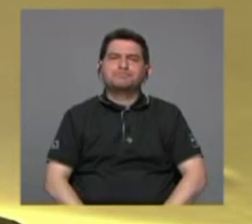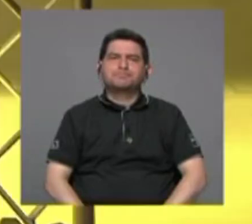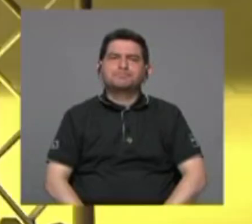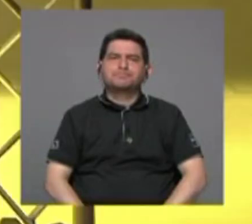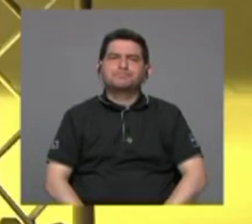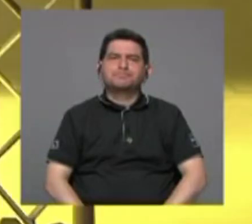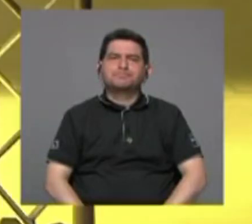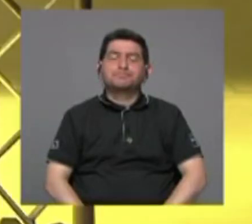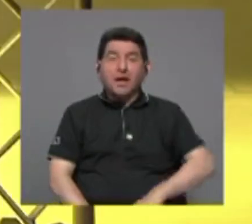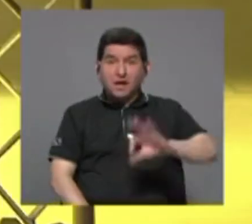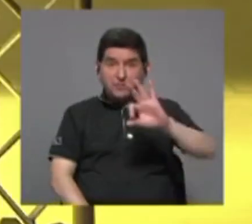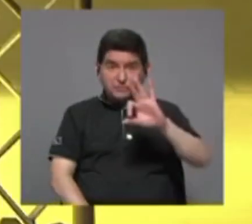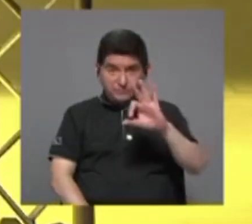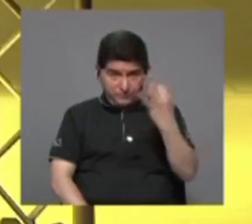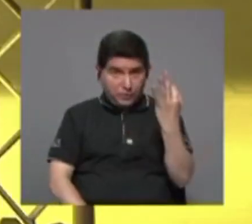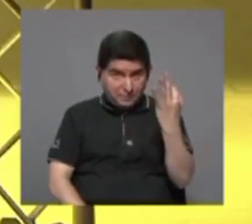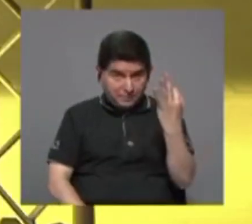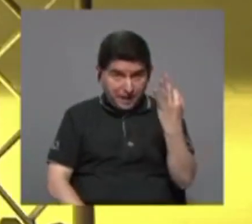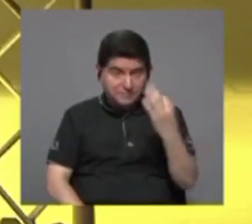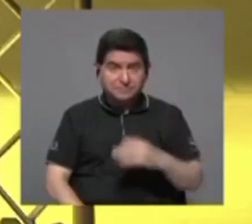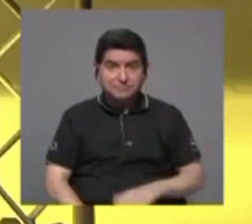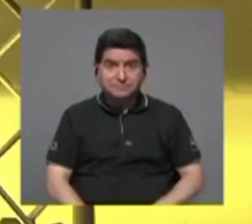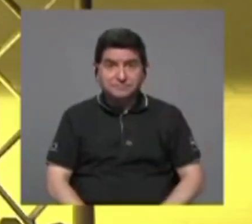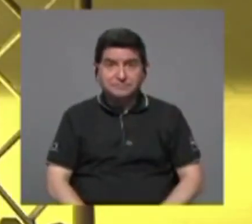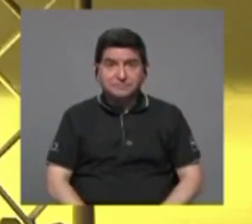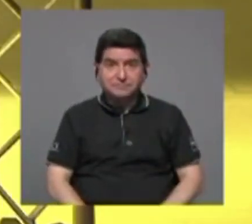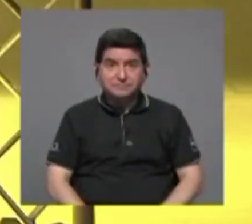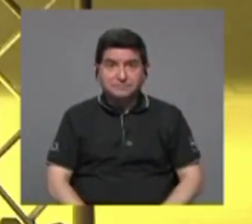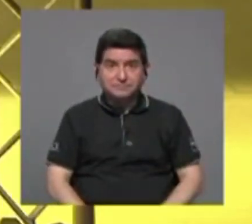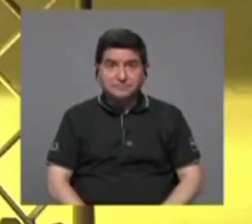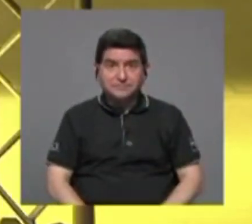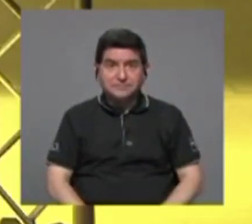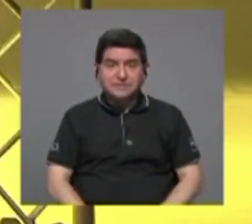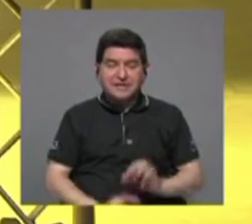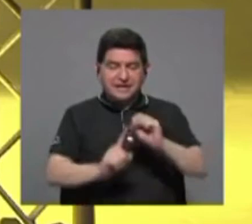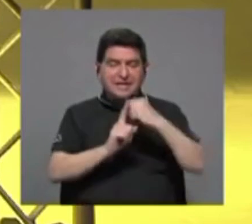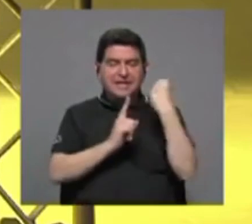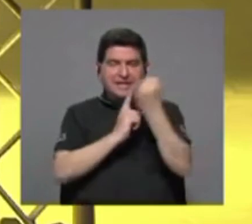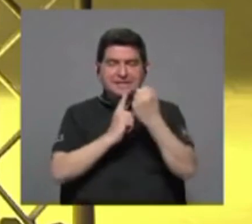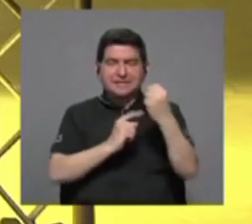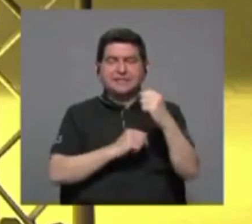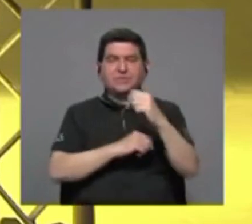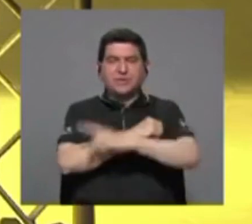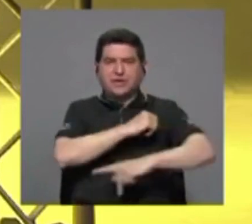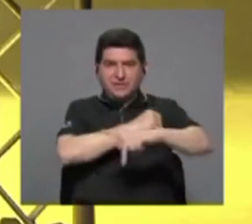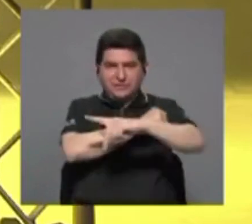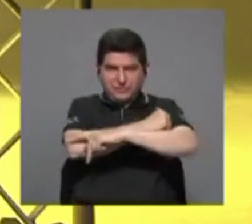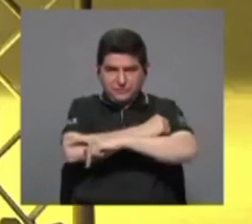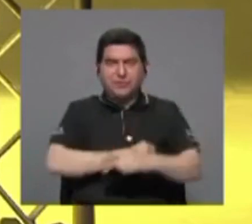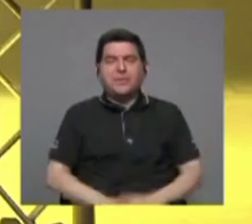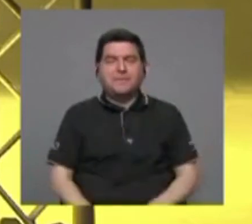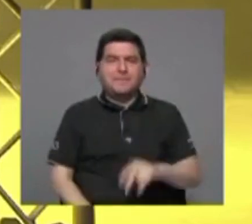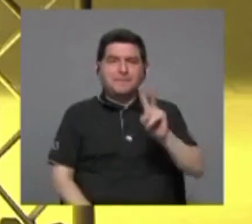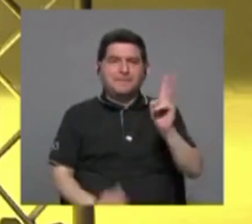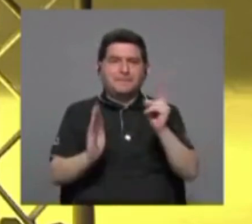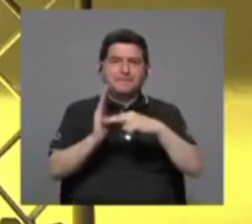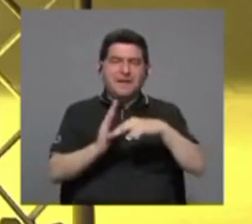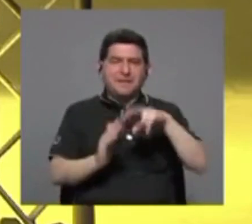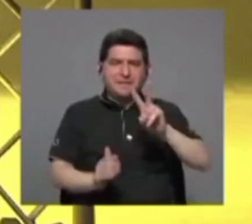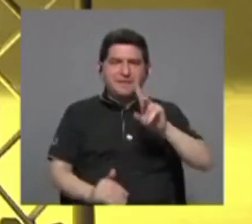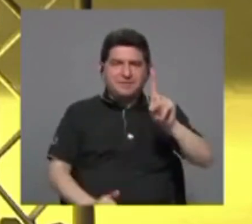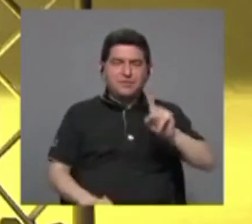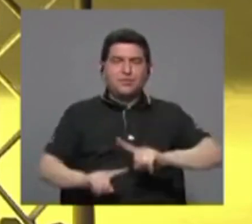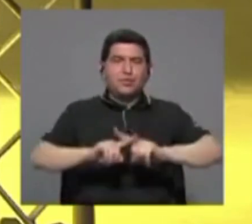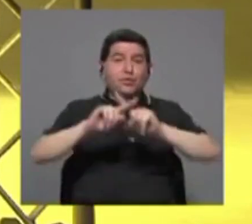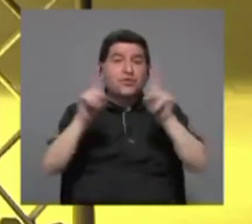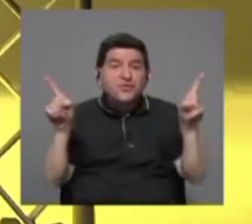¿de qué manera el Estado de la Nación 2021 es diferente